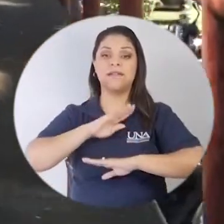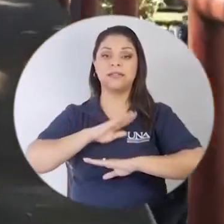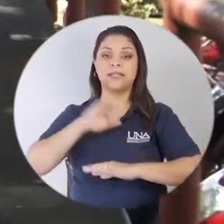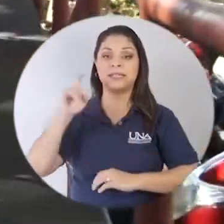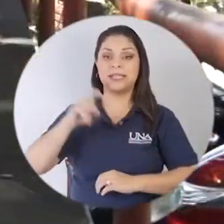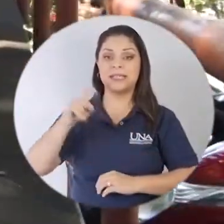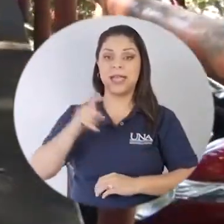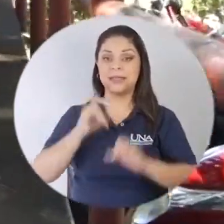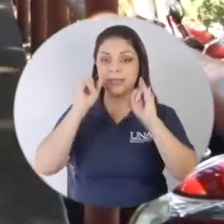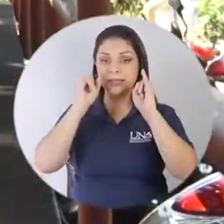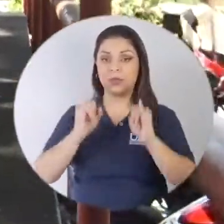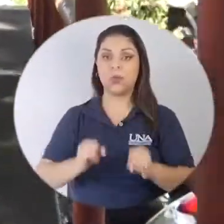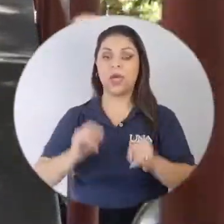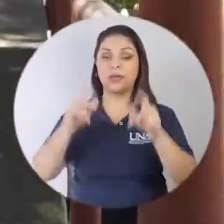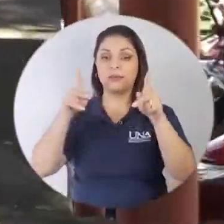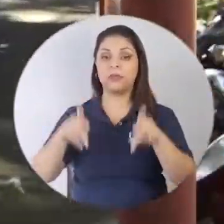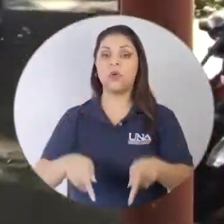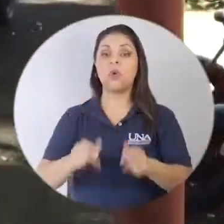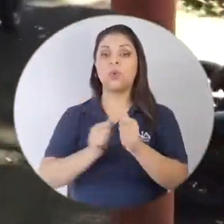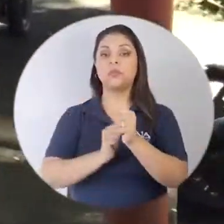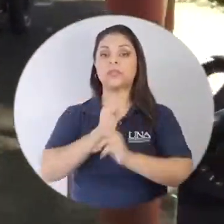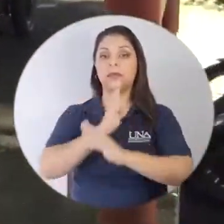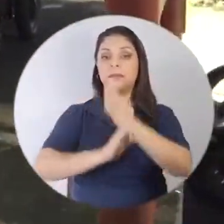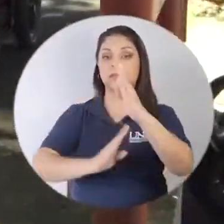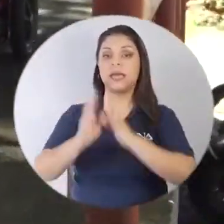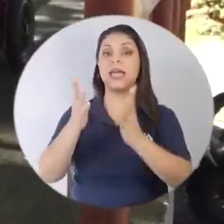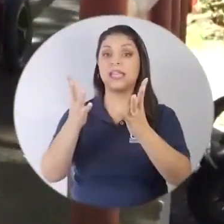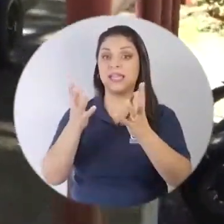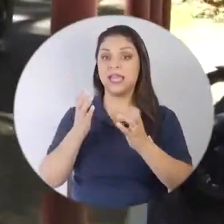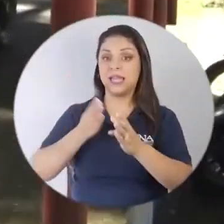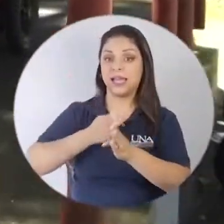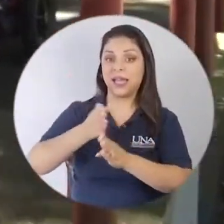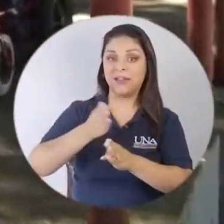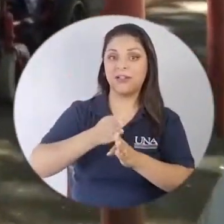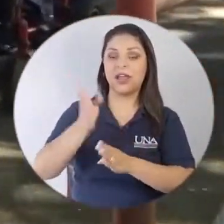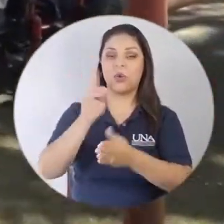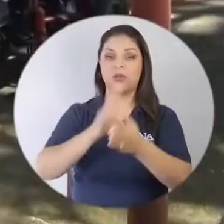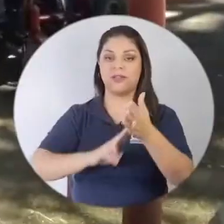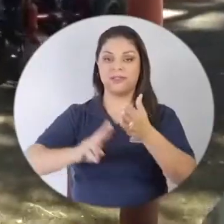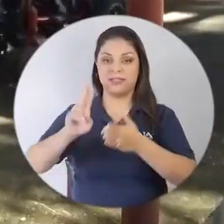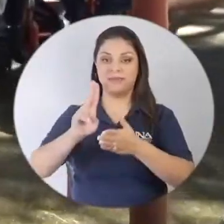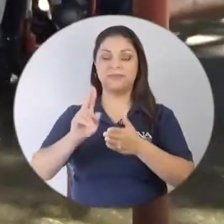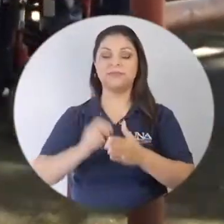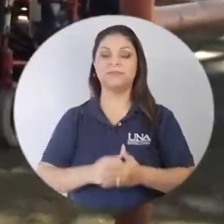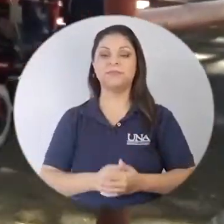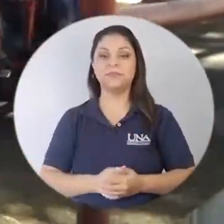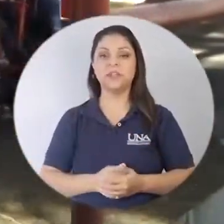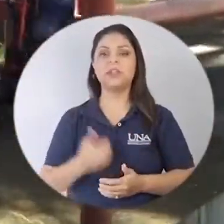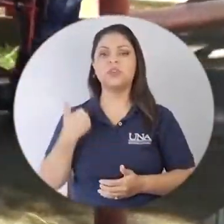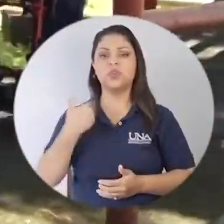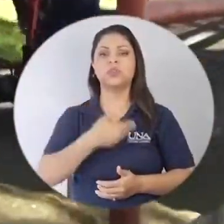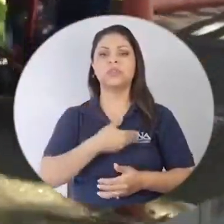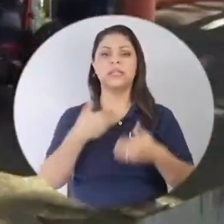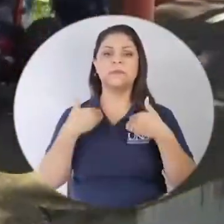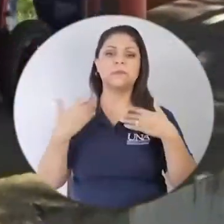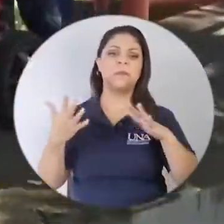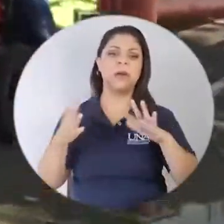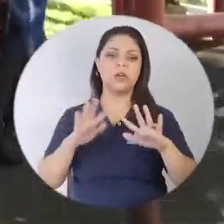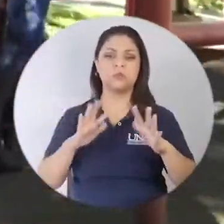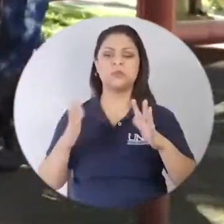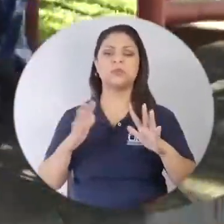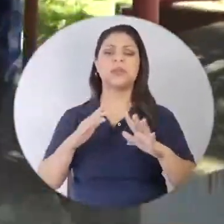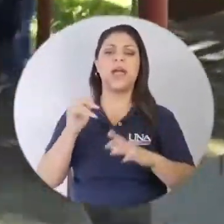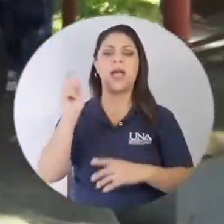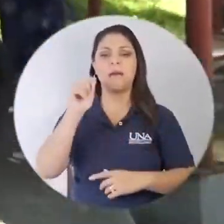individuales de las personas con discapacidad que quieren cursar una carrera universitaria. Sí, nosotros sesionamos aproximadamente